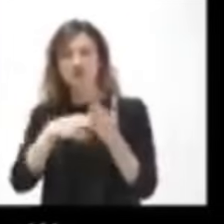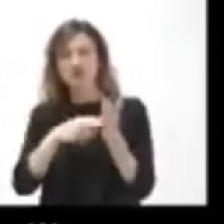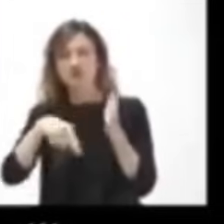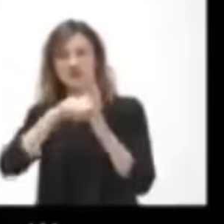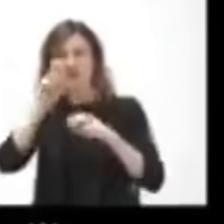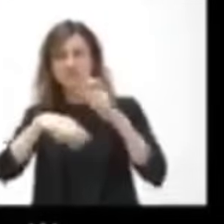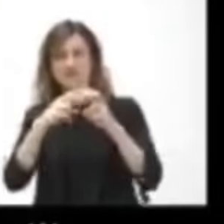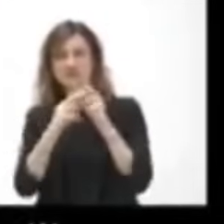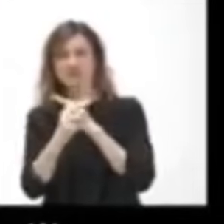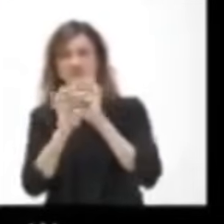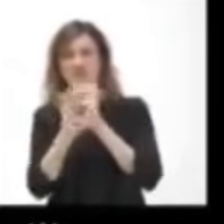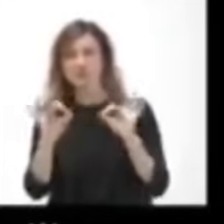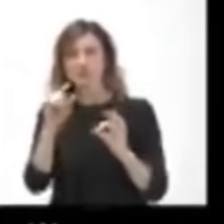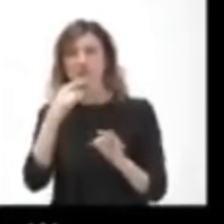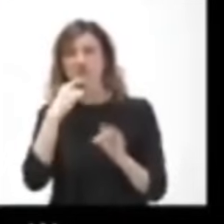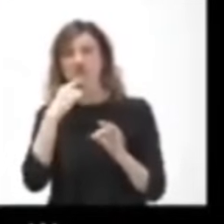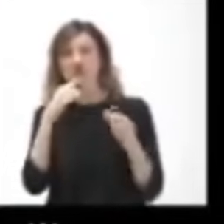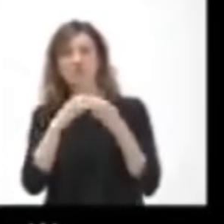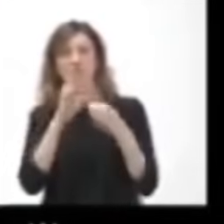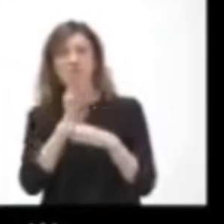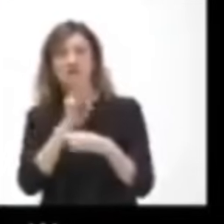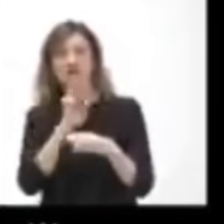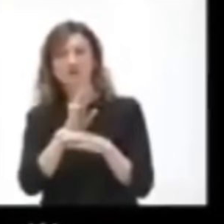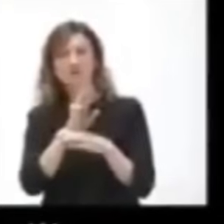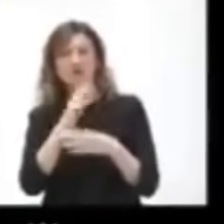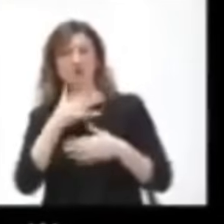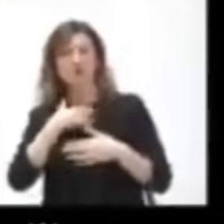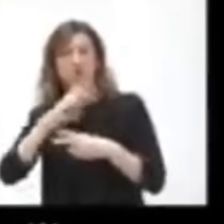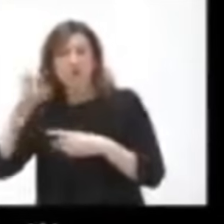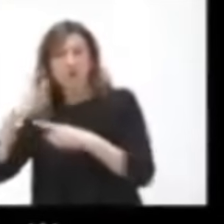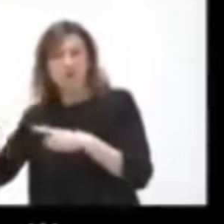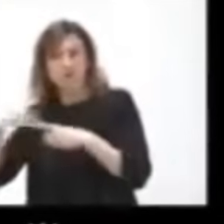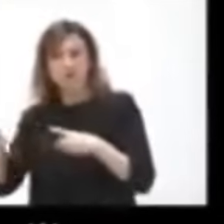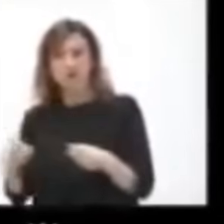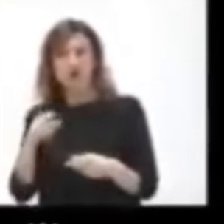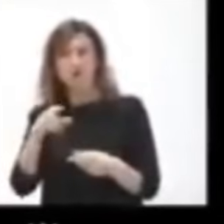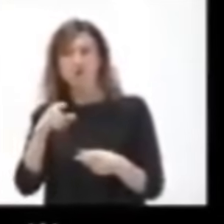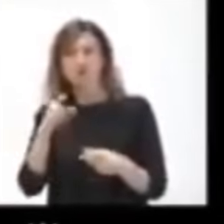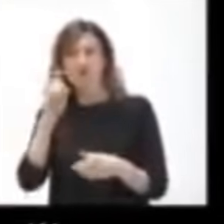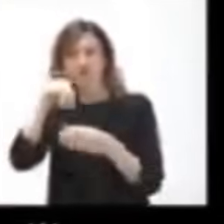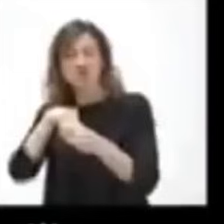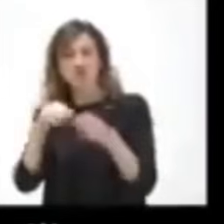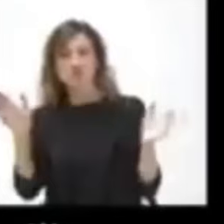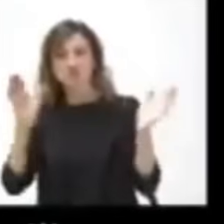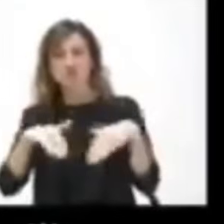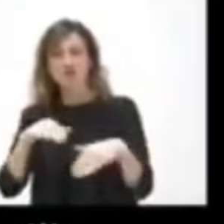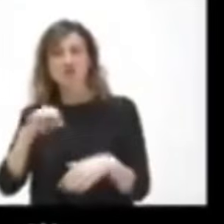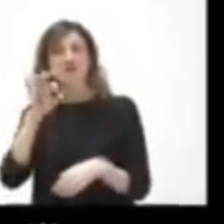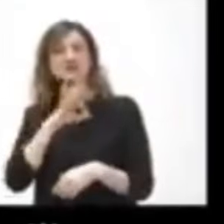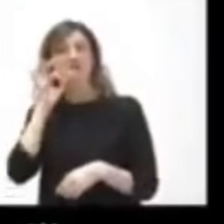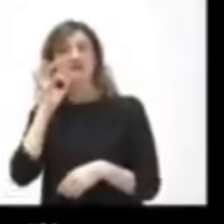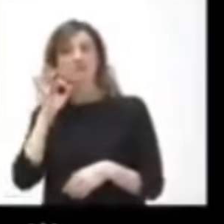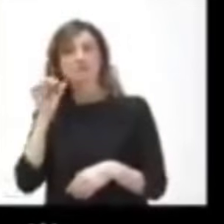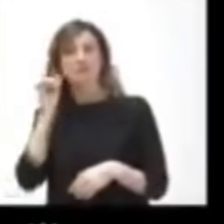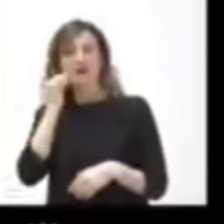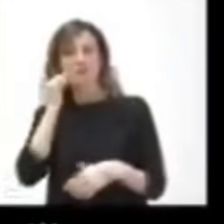presupuestos ni una, y usted habla de los grupos parlamentarios como si le fuese algo ajeno, como si usted no estuviese ahí, como si el señor Mañueco tampoco estuviese